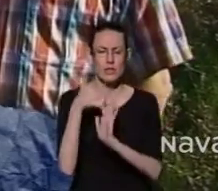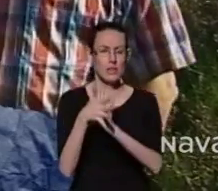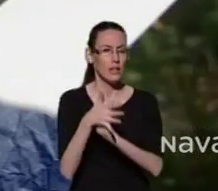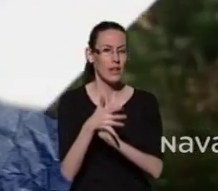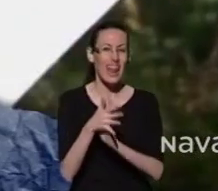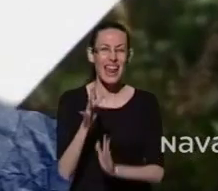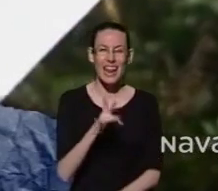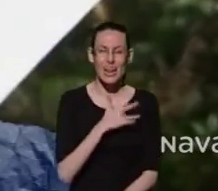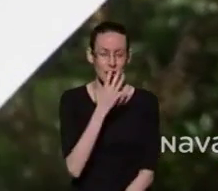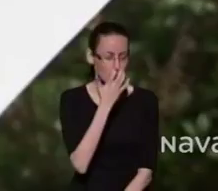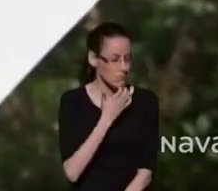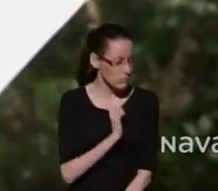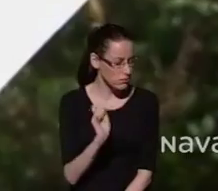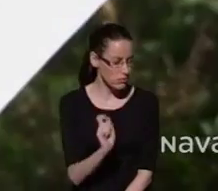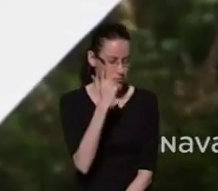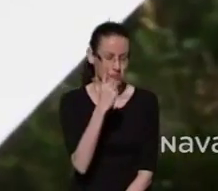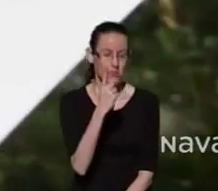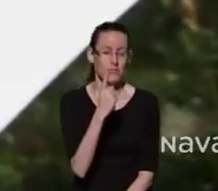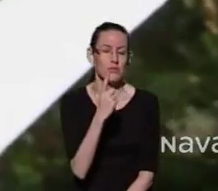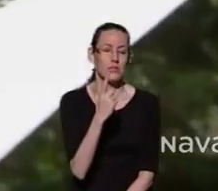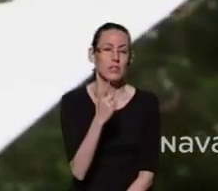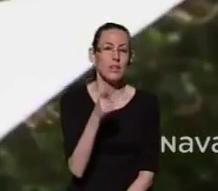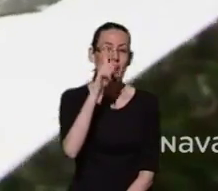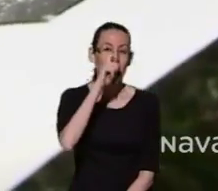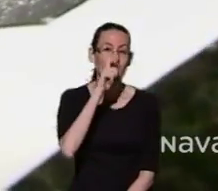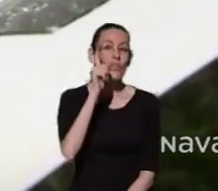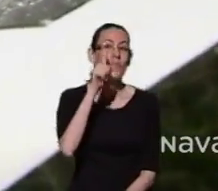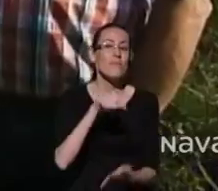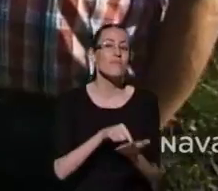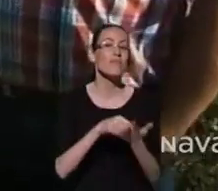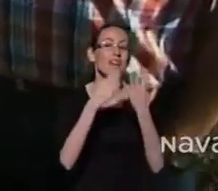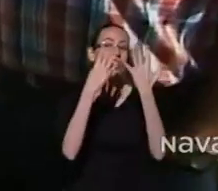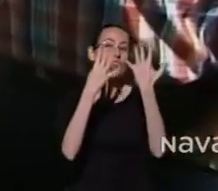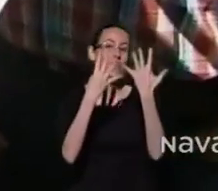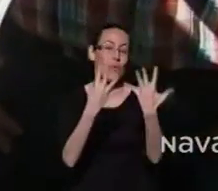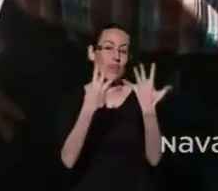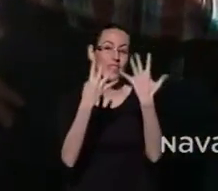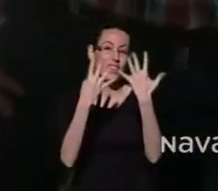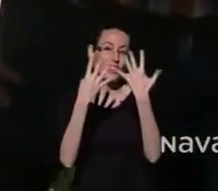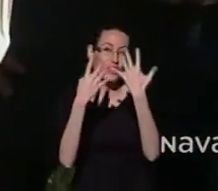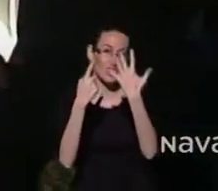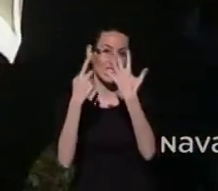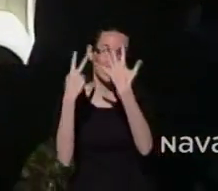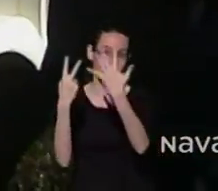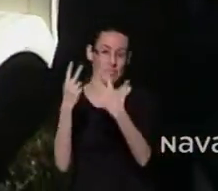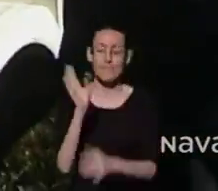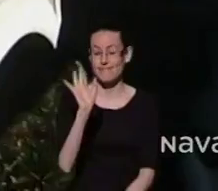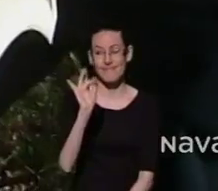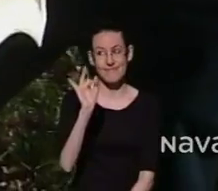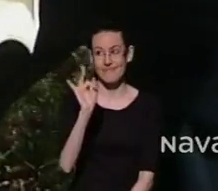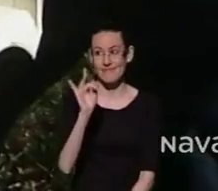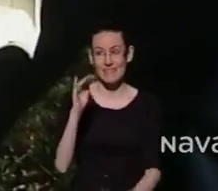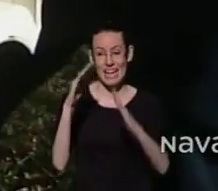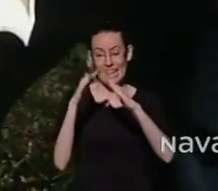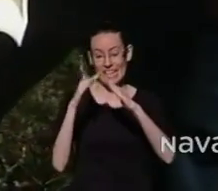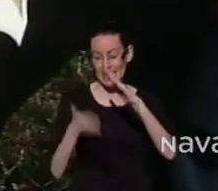era el 27 de junio de 1967. Sí, el día que salí de casa, sí. Porque mi padre ya